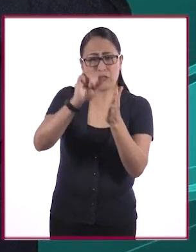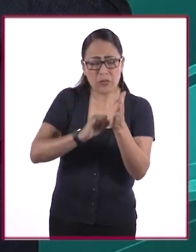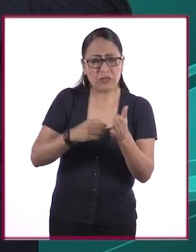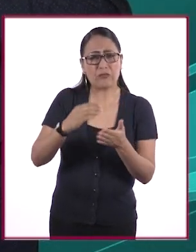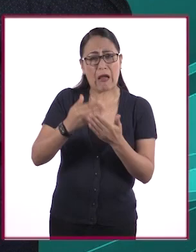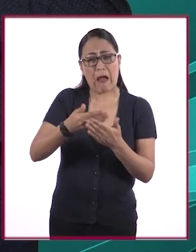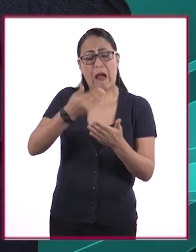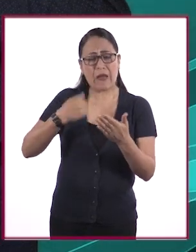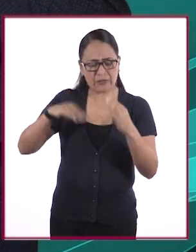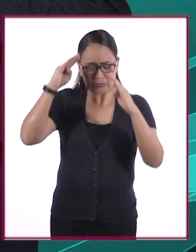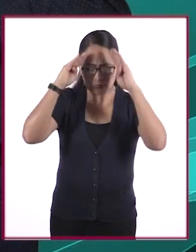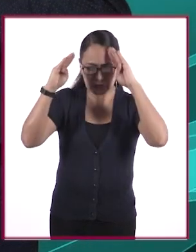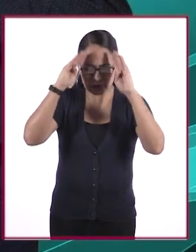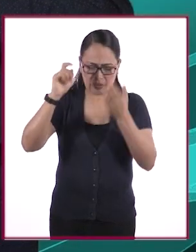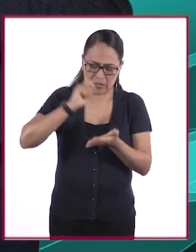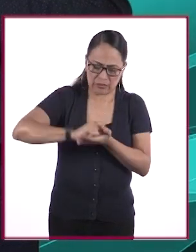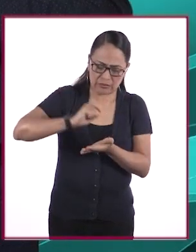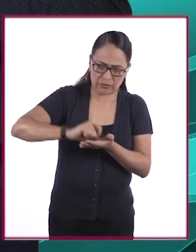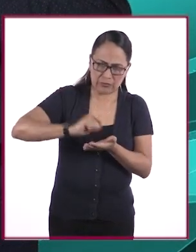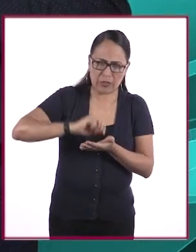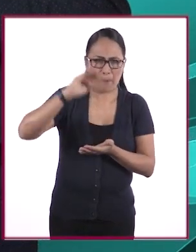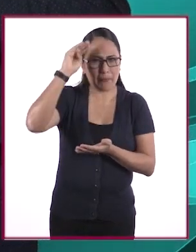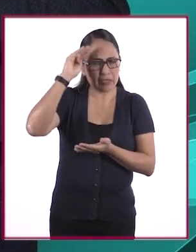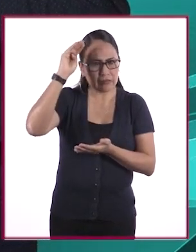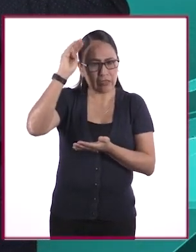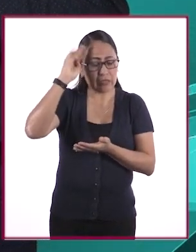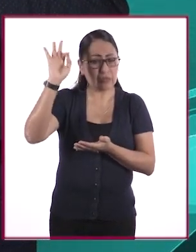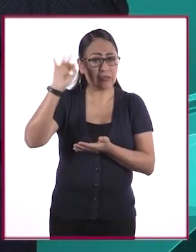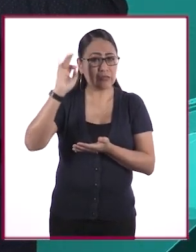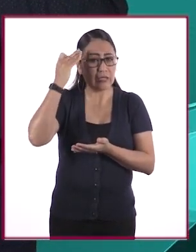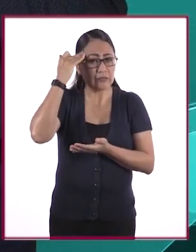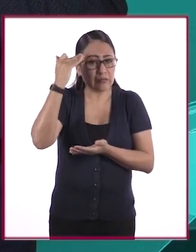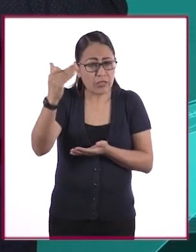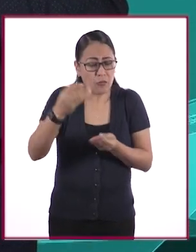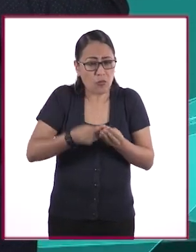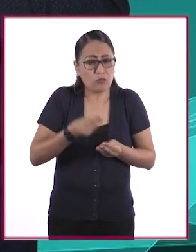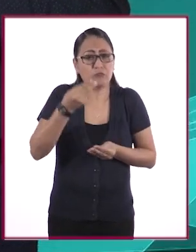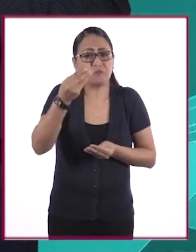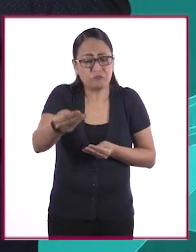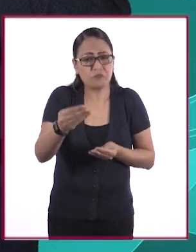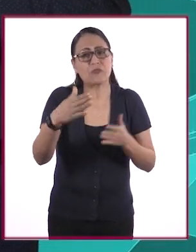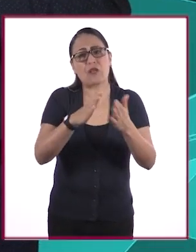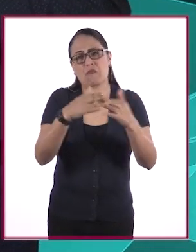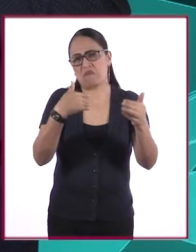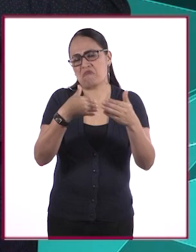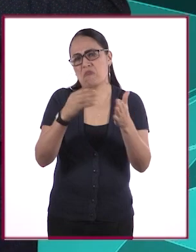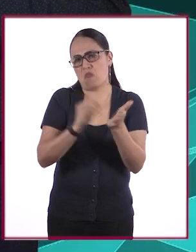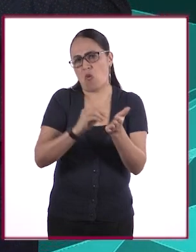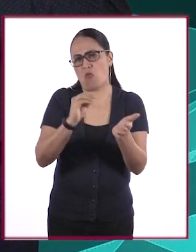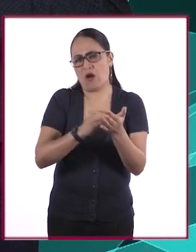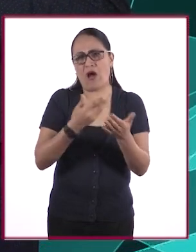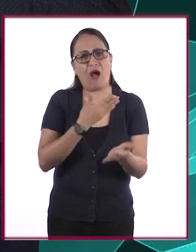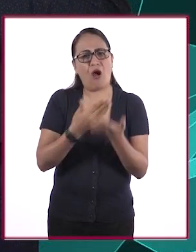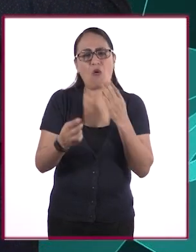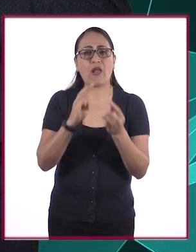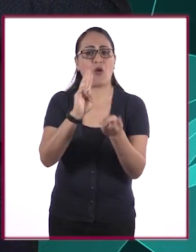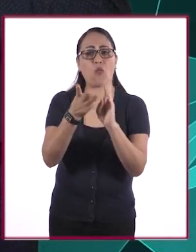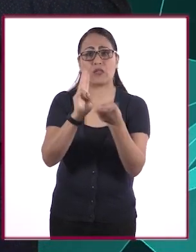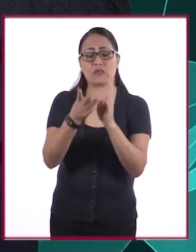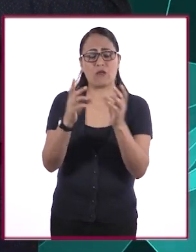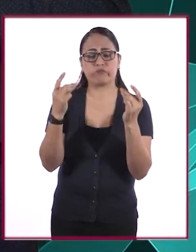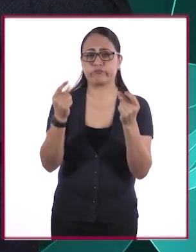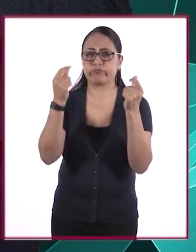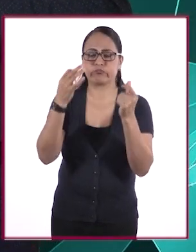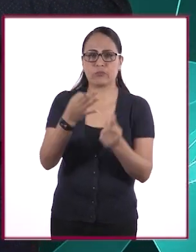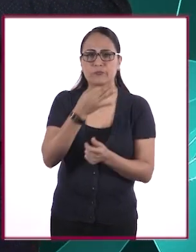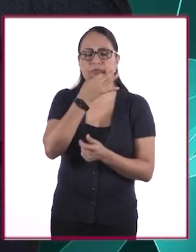llegar. ¿Te imaginas? Tenías que meditar muy bien lo que ibas a escribir pensando en que aunque tardara tiempo en llegar, iba a ser vigente. No como ahora que uno